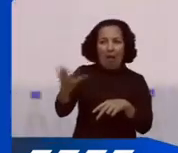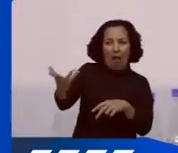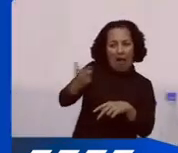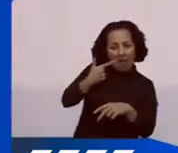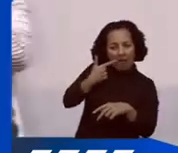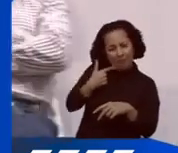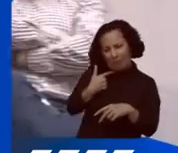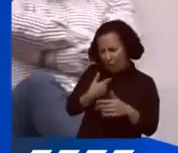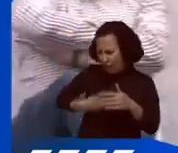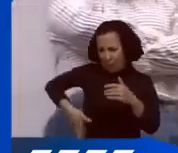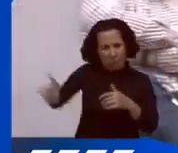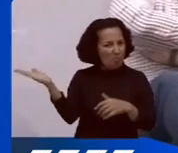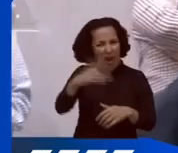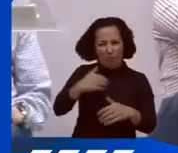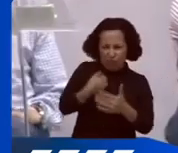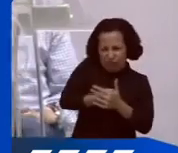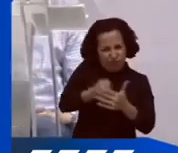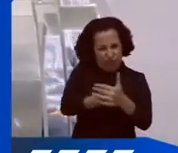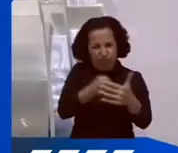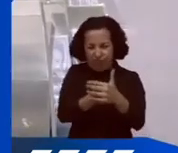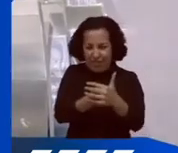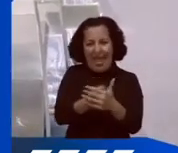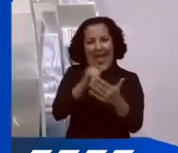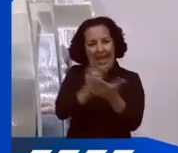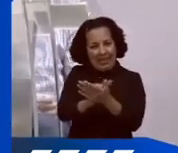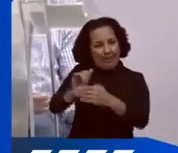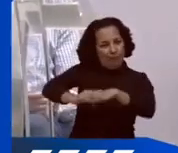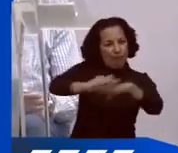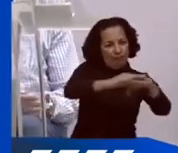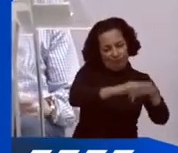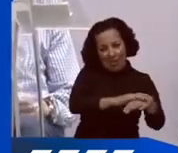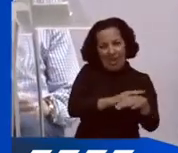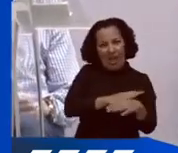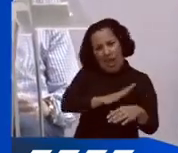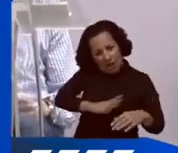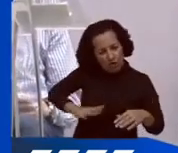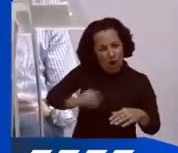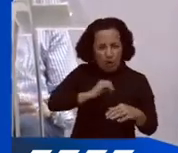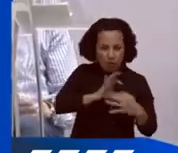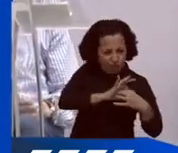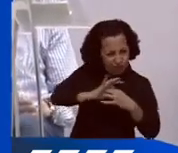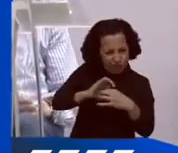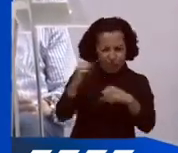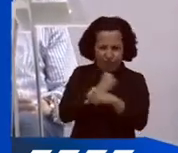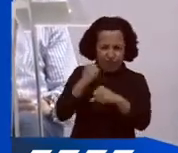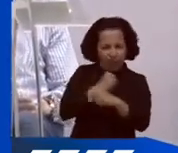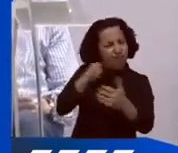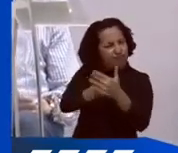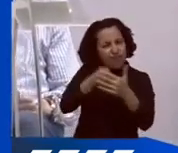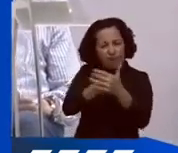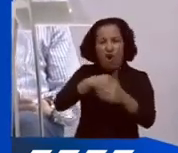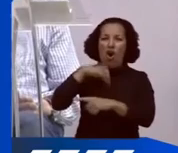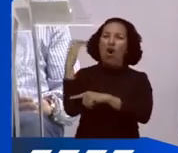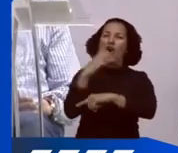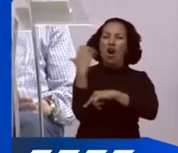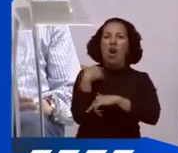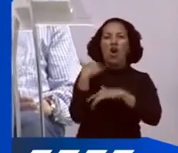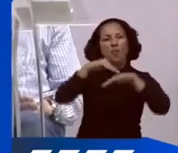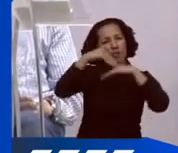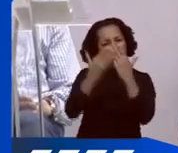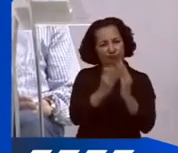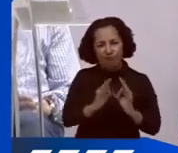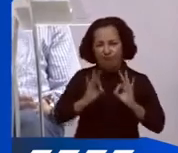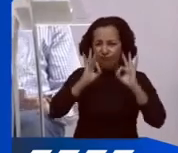vamos con toda. Y ese es el mensaje que quiero dejarles. Vamos a trabajar con toda por la educación de Colombia y por